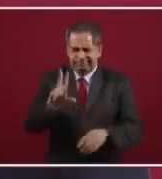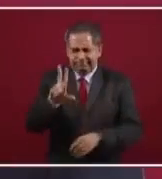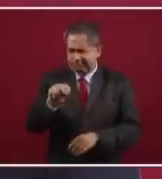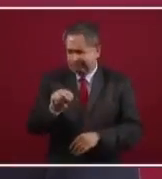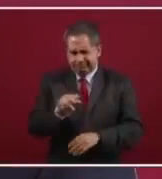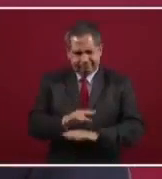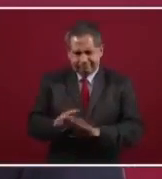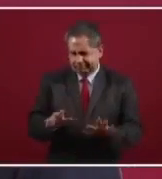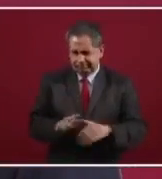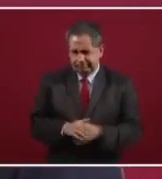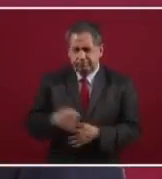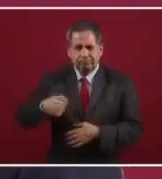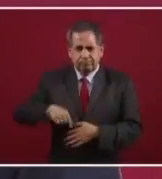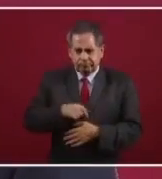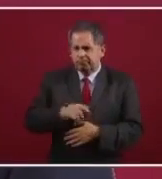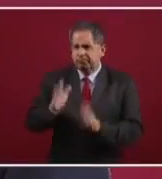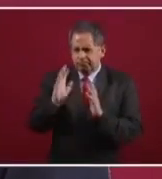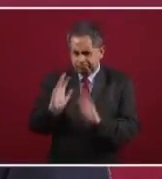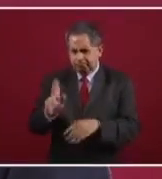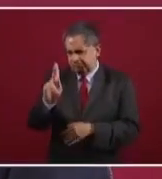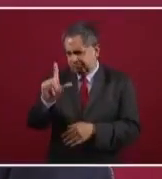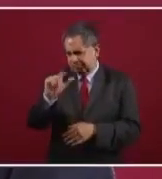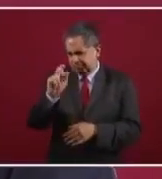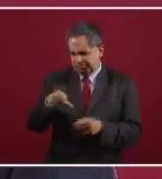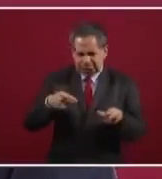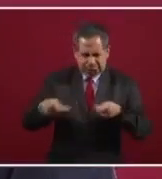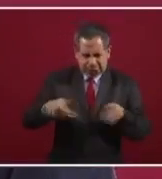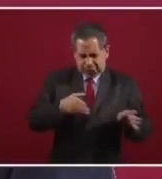Nosotros tenemos un plan definido.